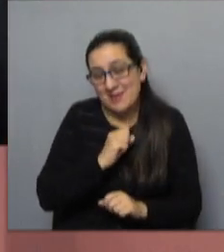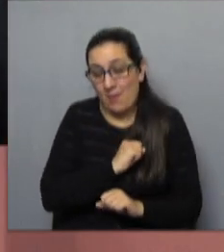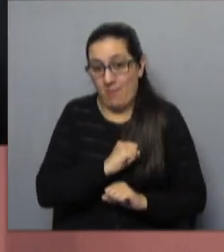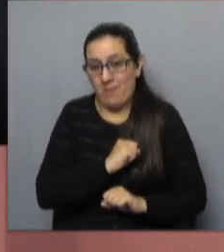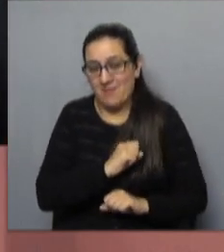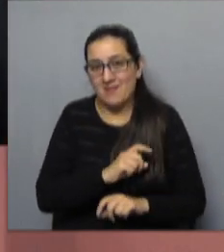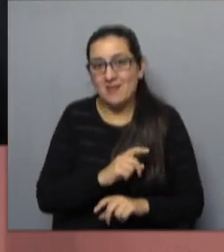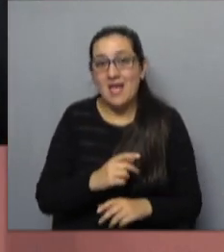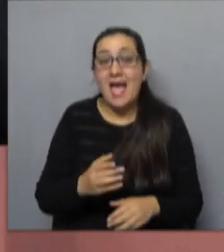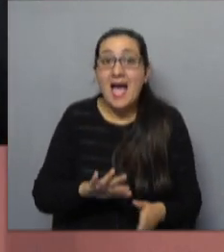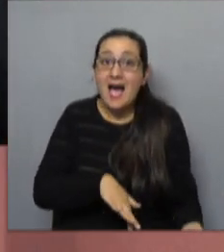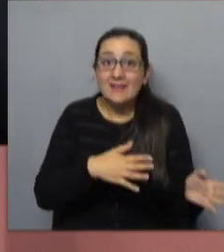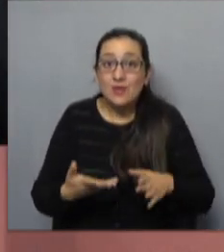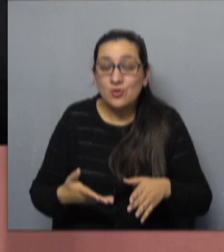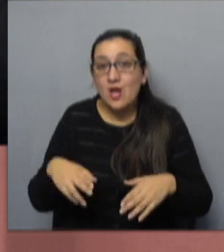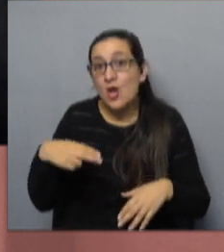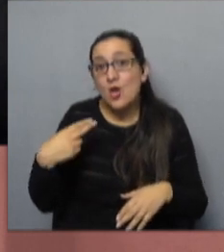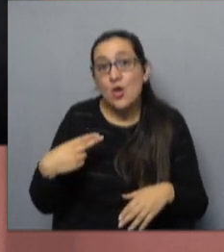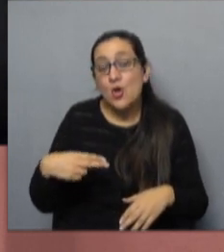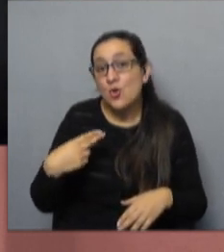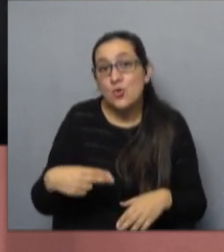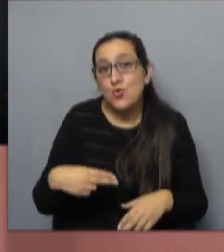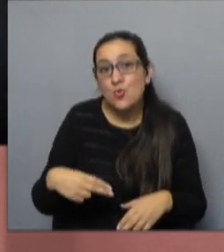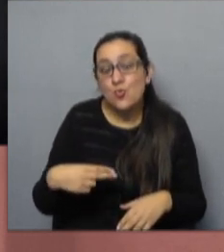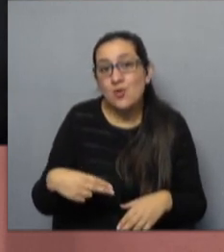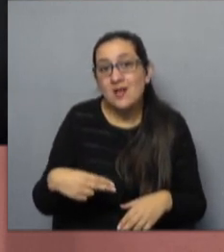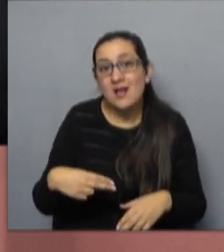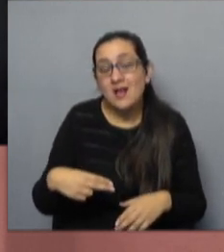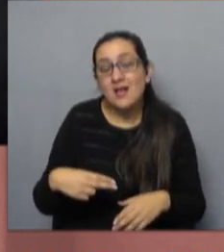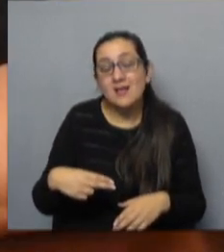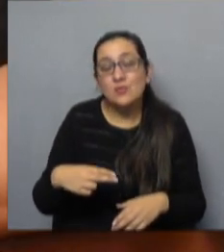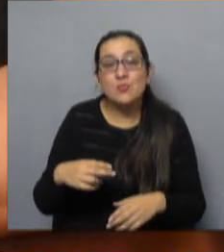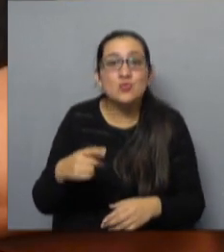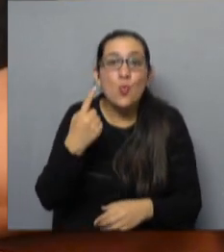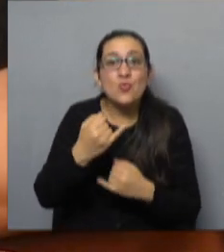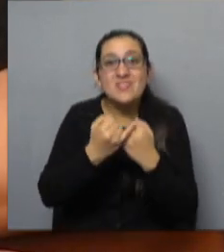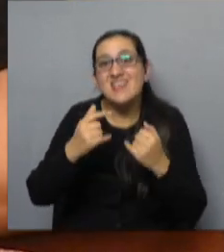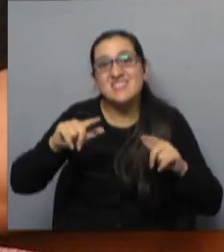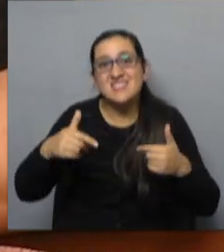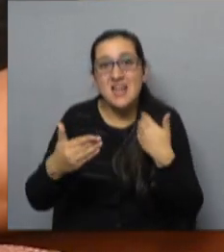nunca jamás estuvimos un día sin hablar por teléfono.